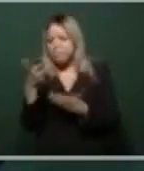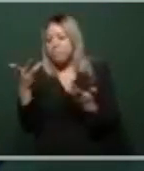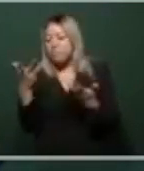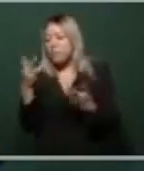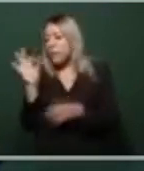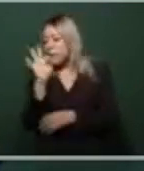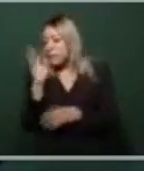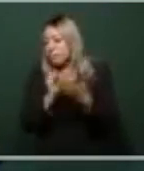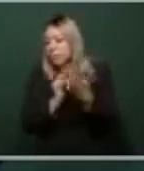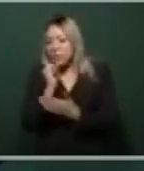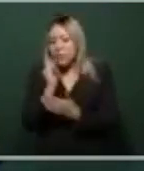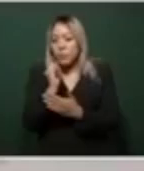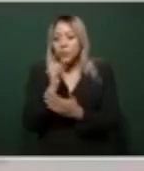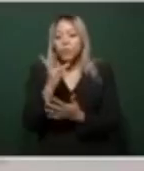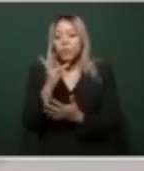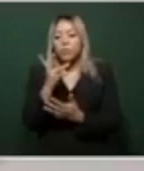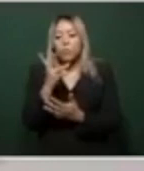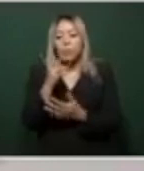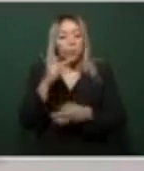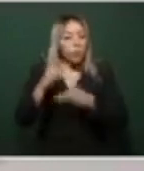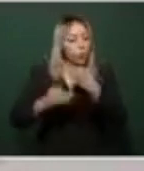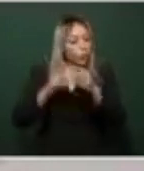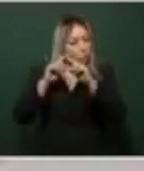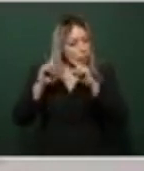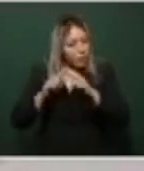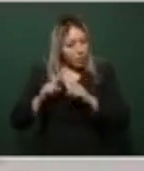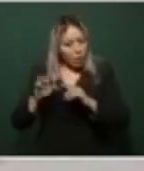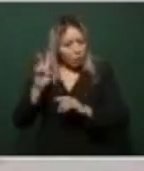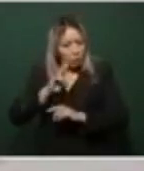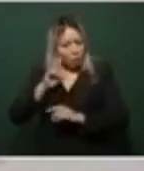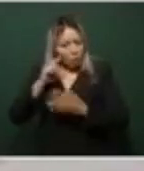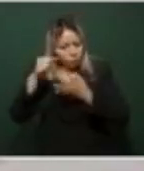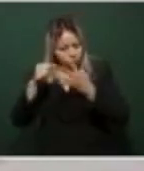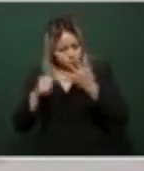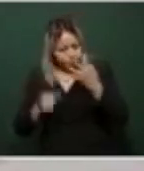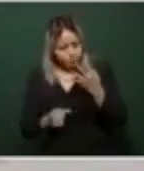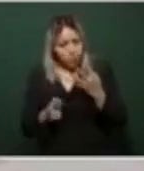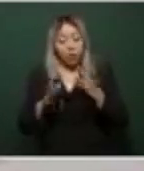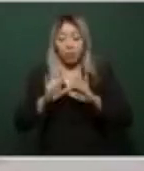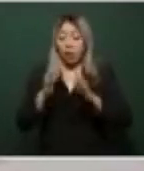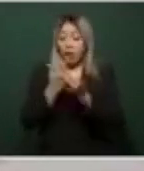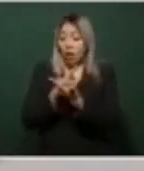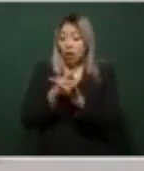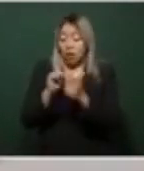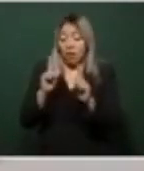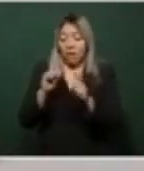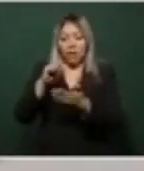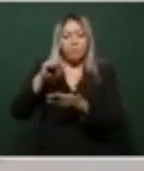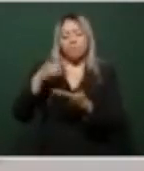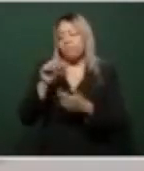decide, con todos los elementos, liberar las